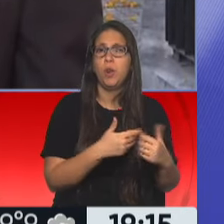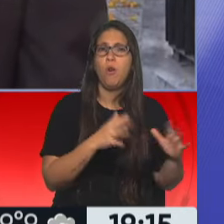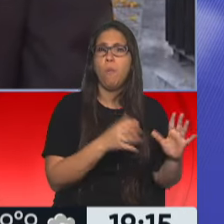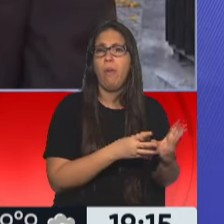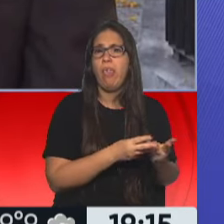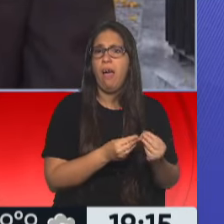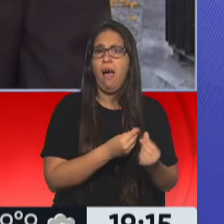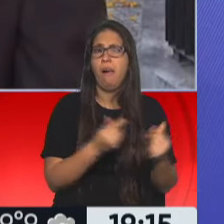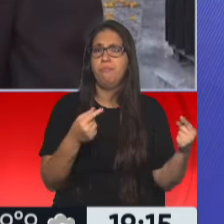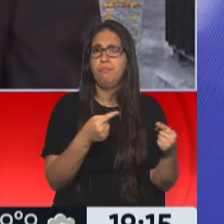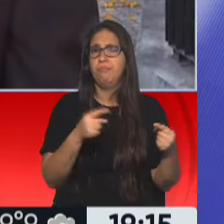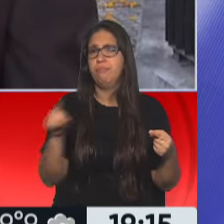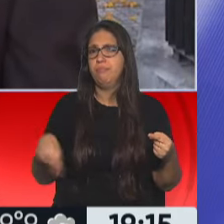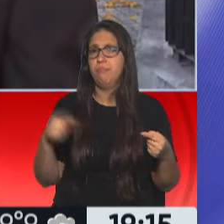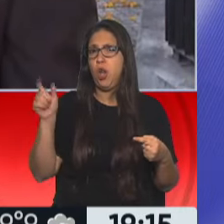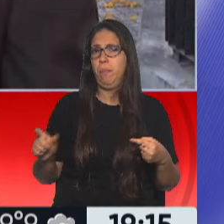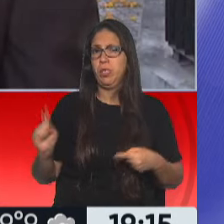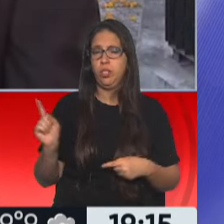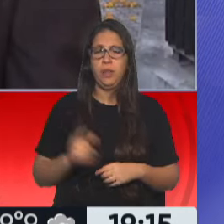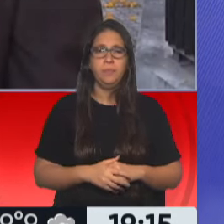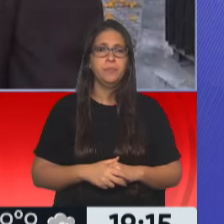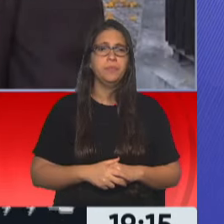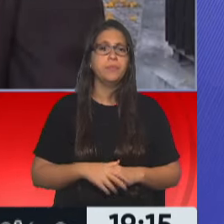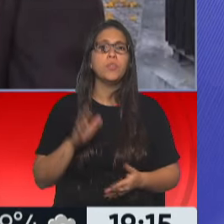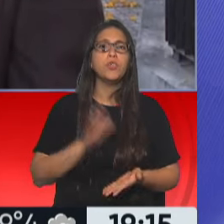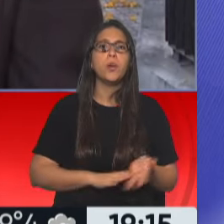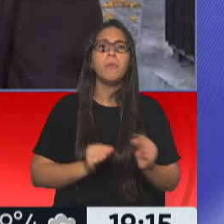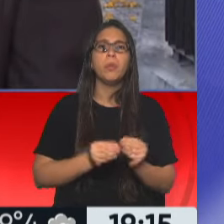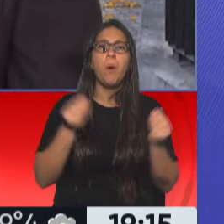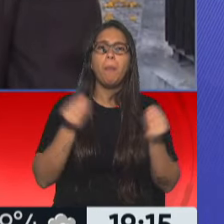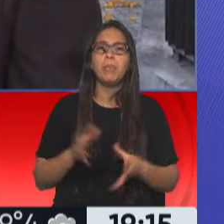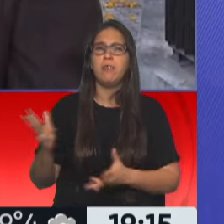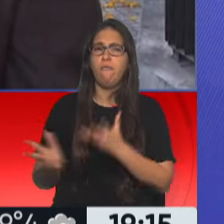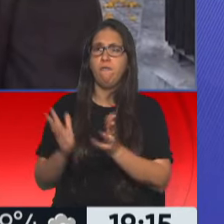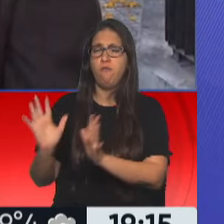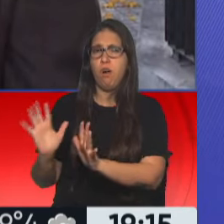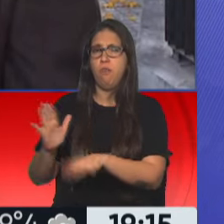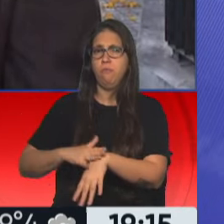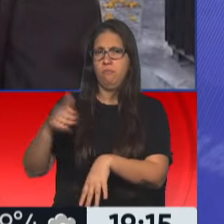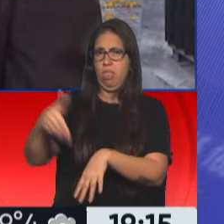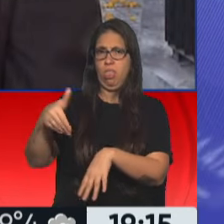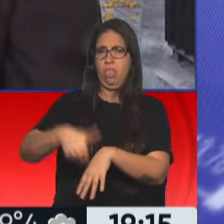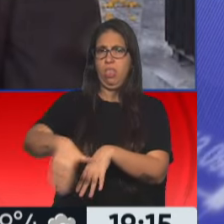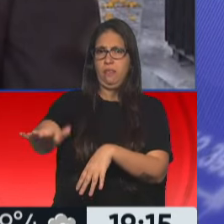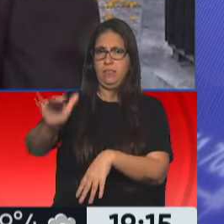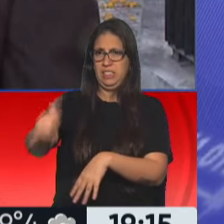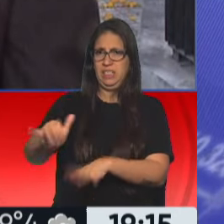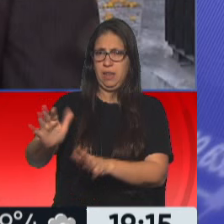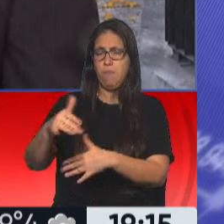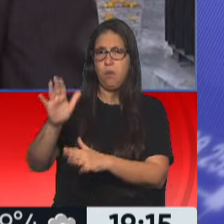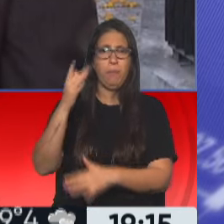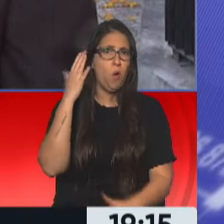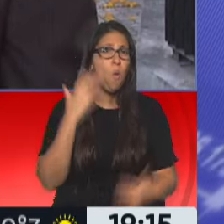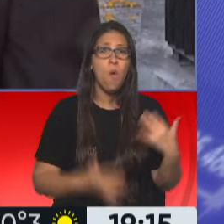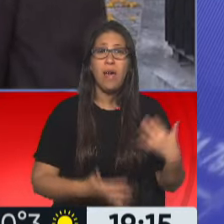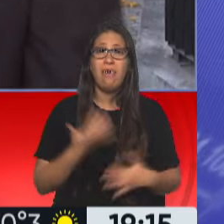¿no? Carlos, las pericias respecto de cómo comenzó el fuego, bueno, podrán tardar, pero lo que me parece que es